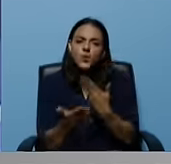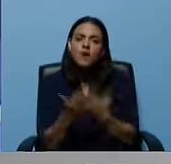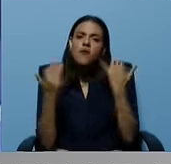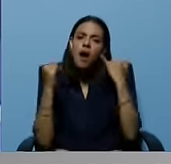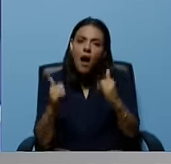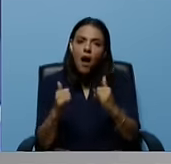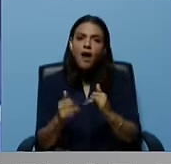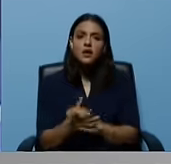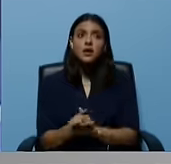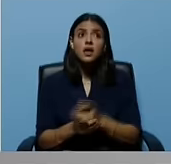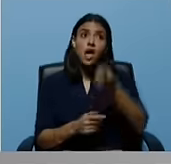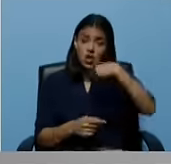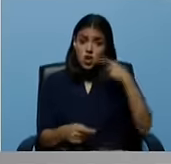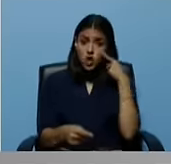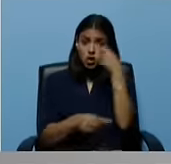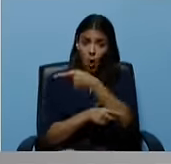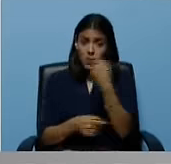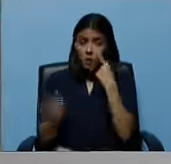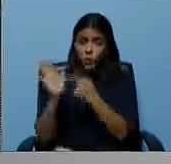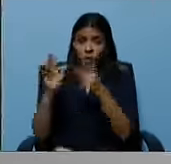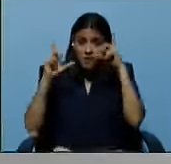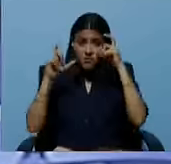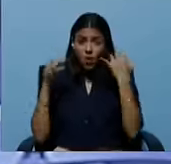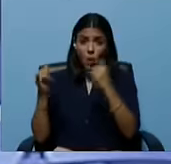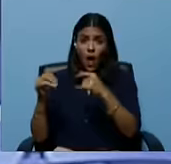hay coacción, Gabriela?